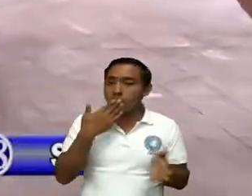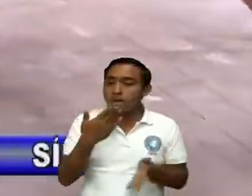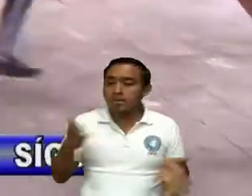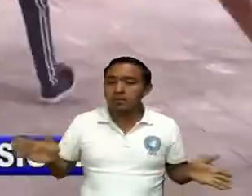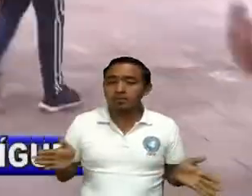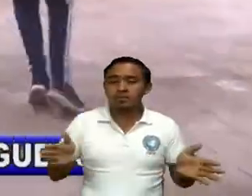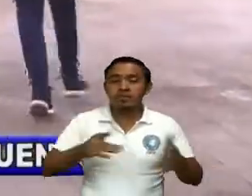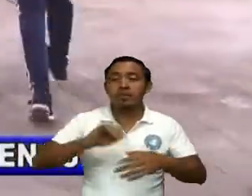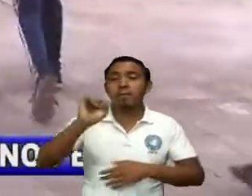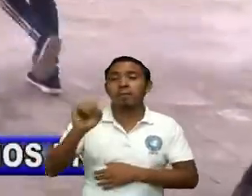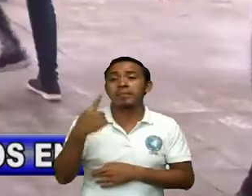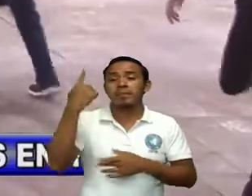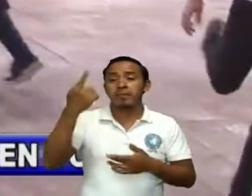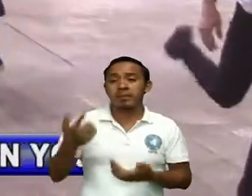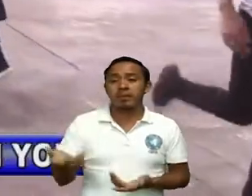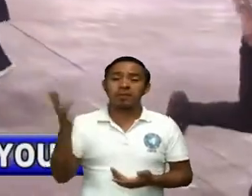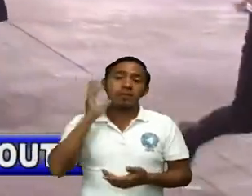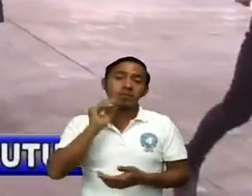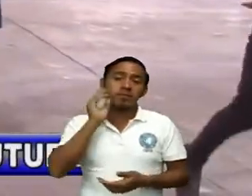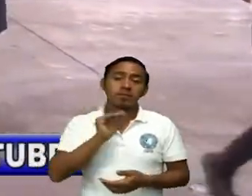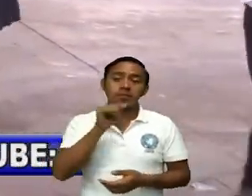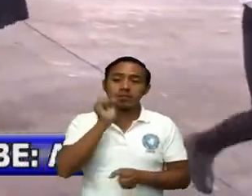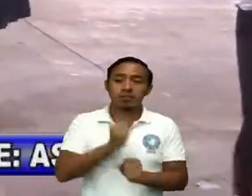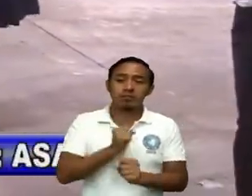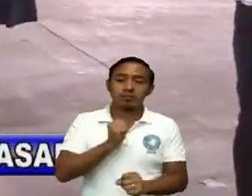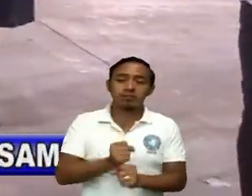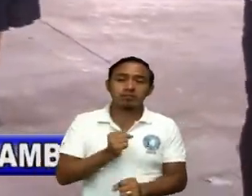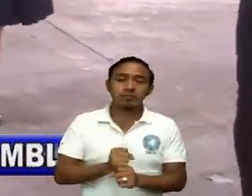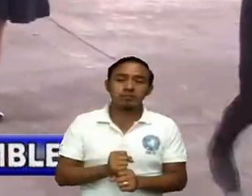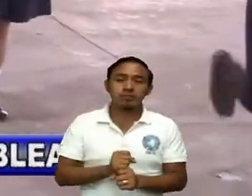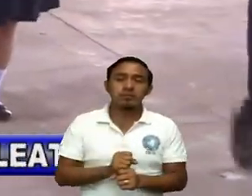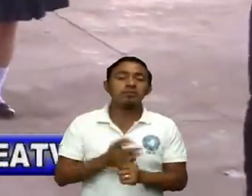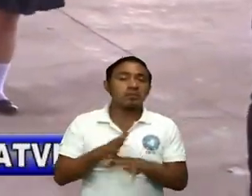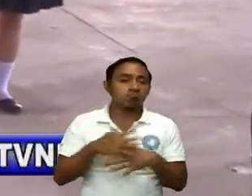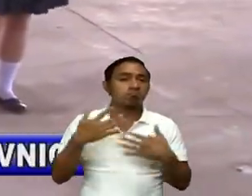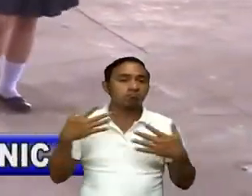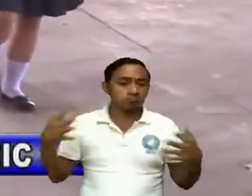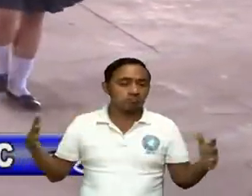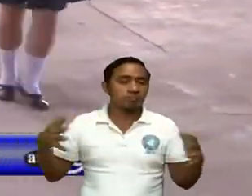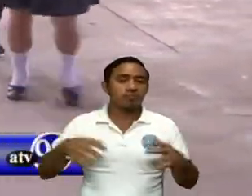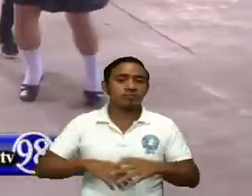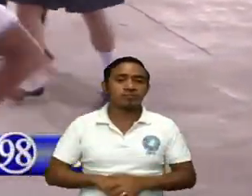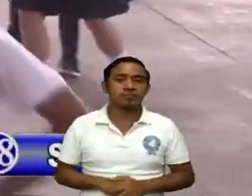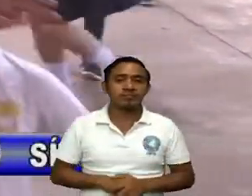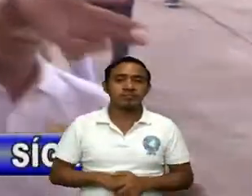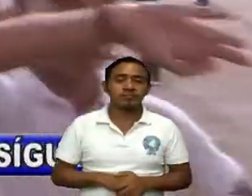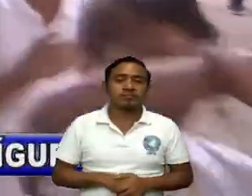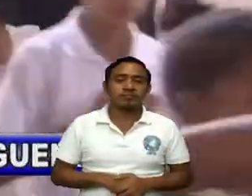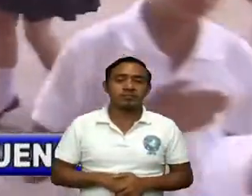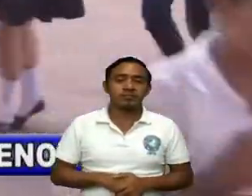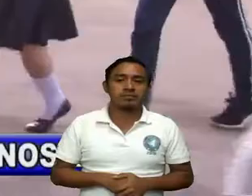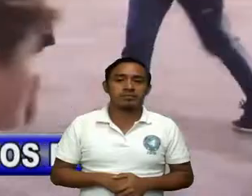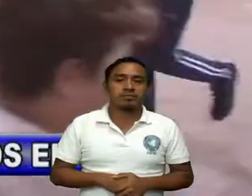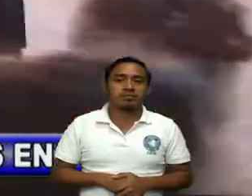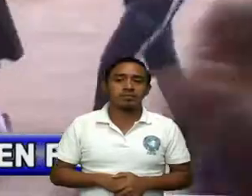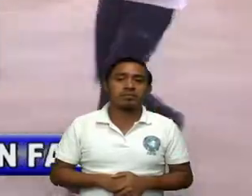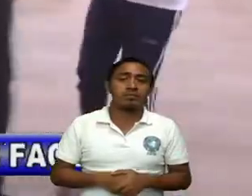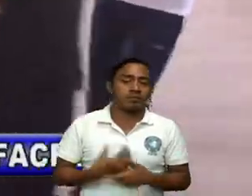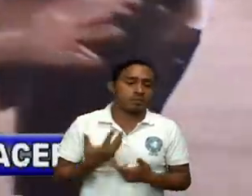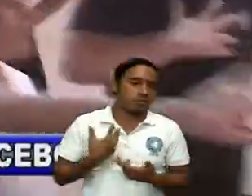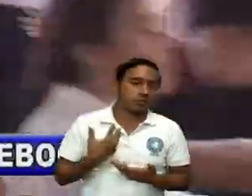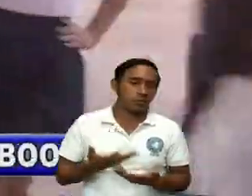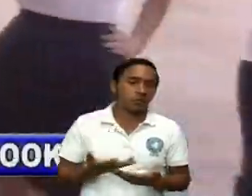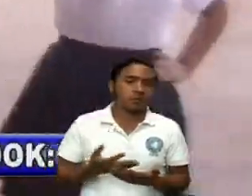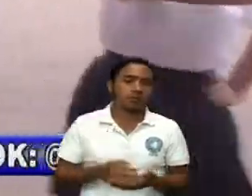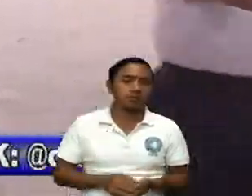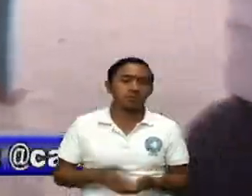una primera experiencia en un trabajo pues, de una gran magnitud, ¿ya? Entonces, y nosotros, por supuesto,